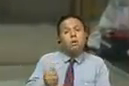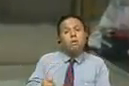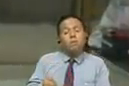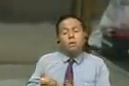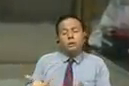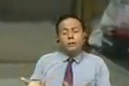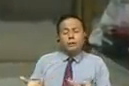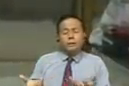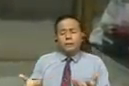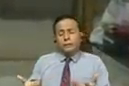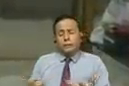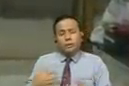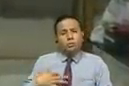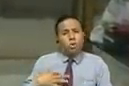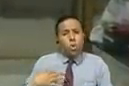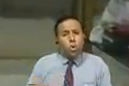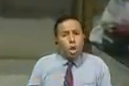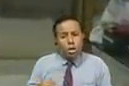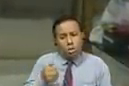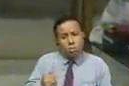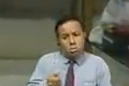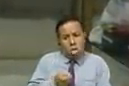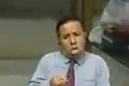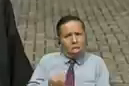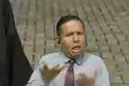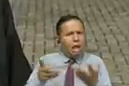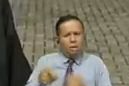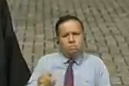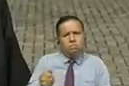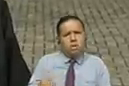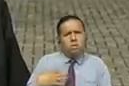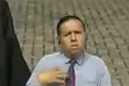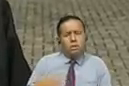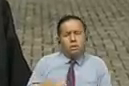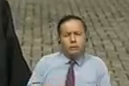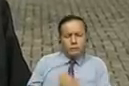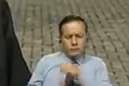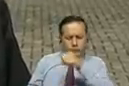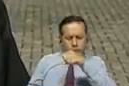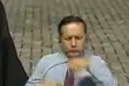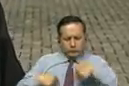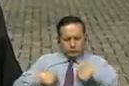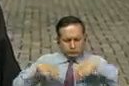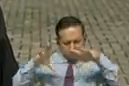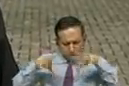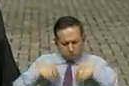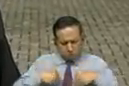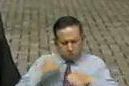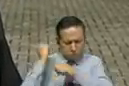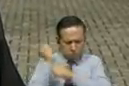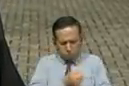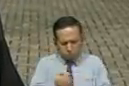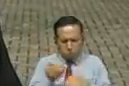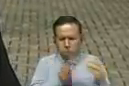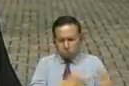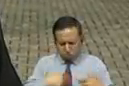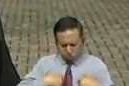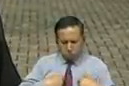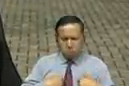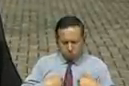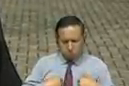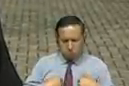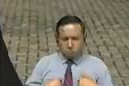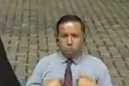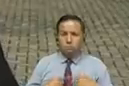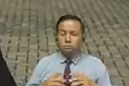pudo, en una forma voluntaria, no sin presión ni nada, pudo aceptar el hecho que lo había cometido, indicándonos